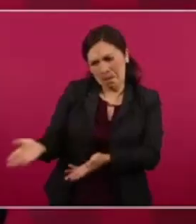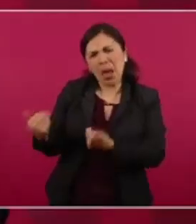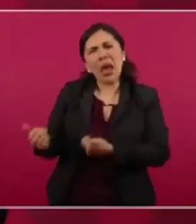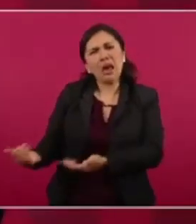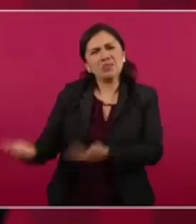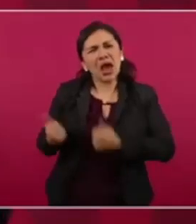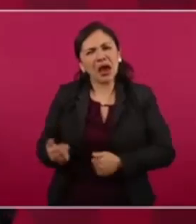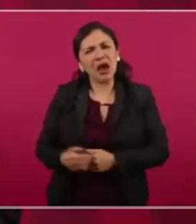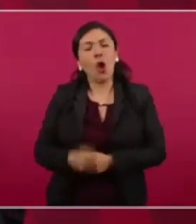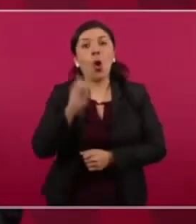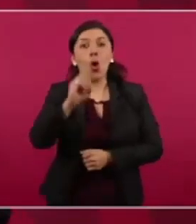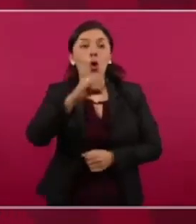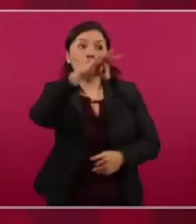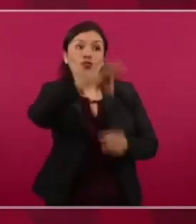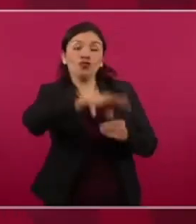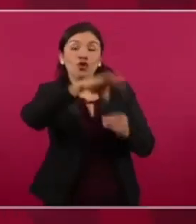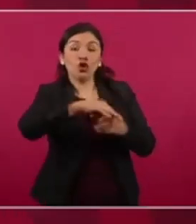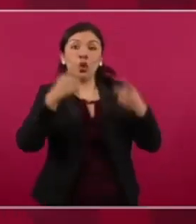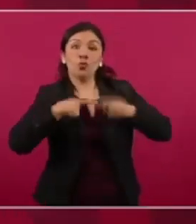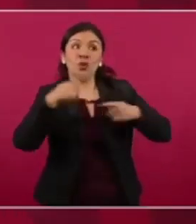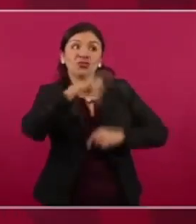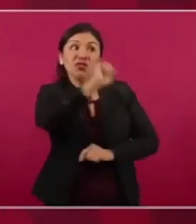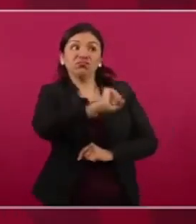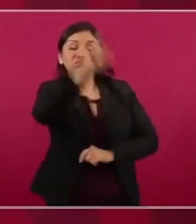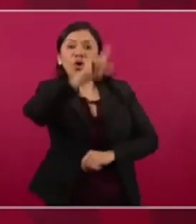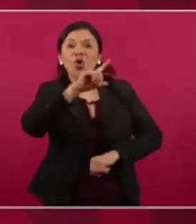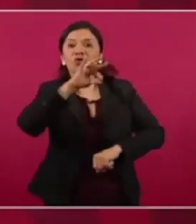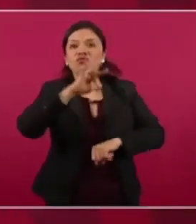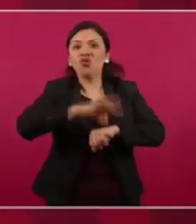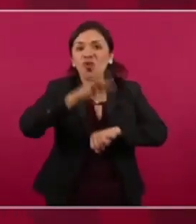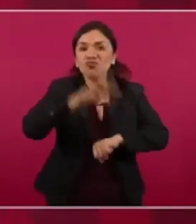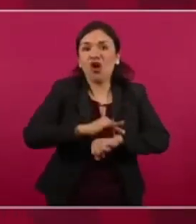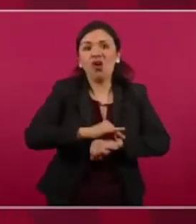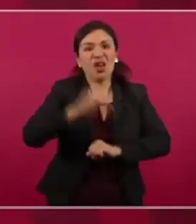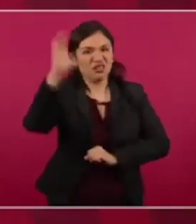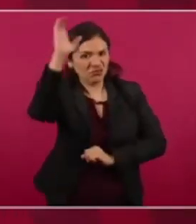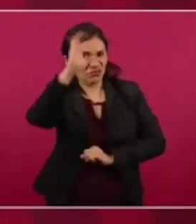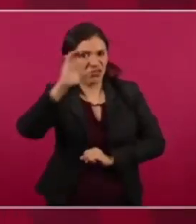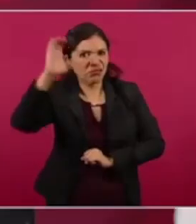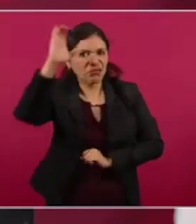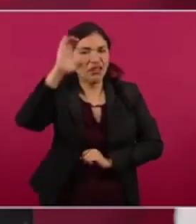de un doctor, de un científico,